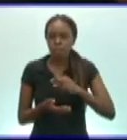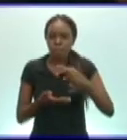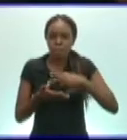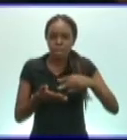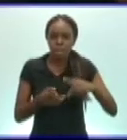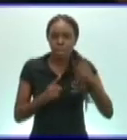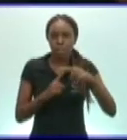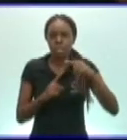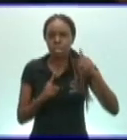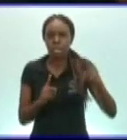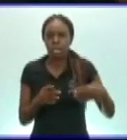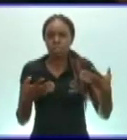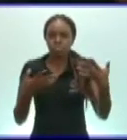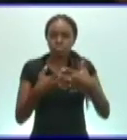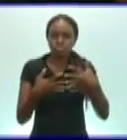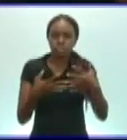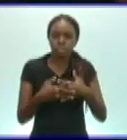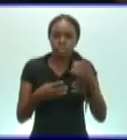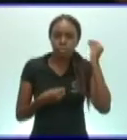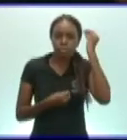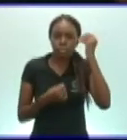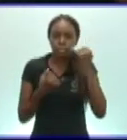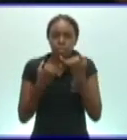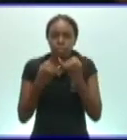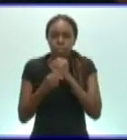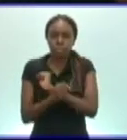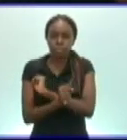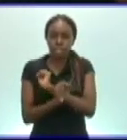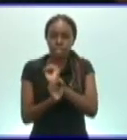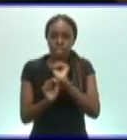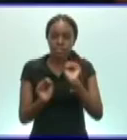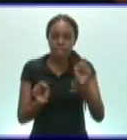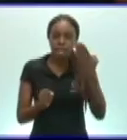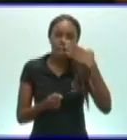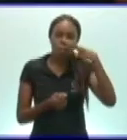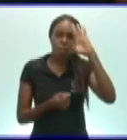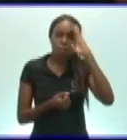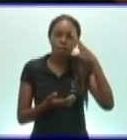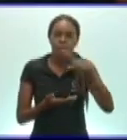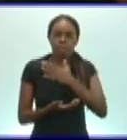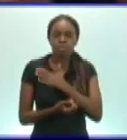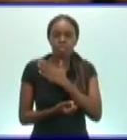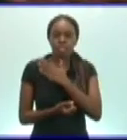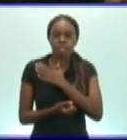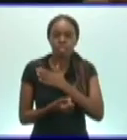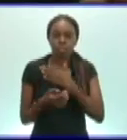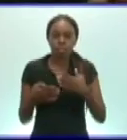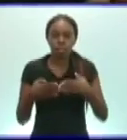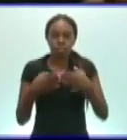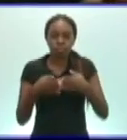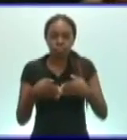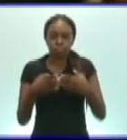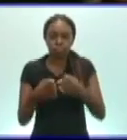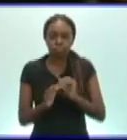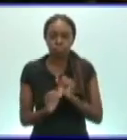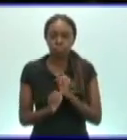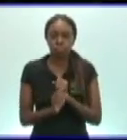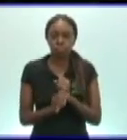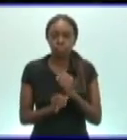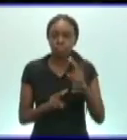vínculos con el pensamiento liberal cubano en la zona que ella, o sea, en Bayamo y Manzanillo, pero también en La